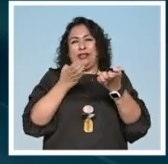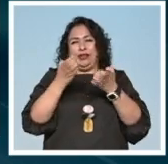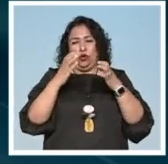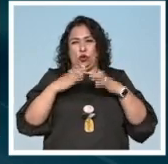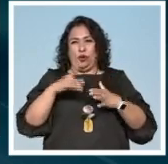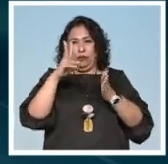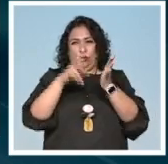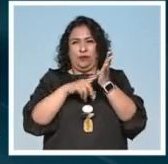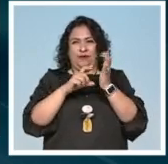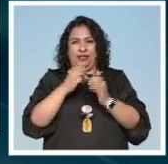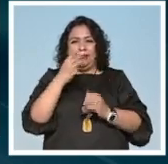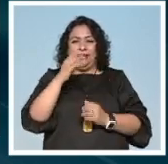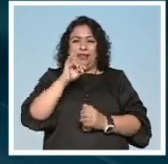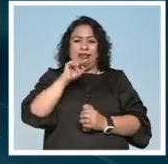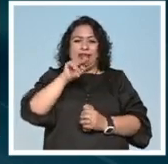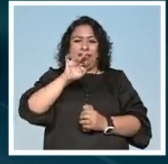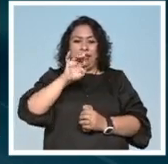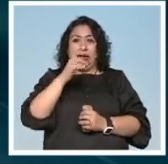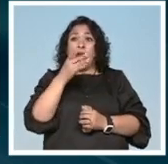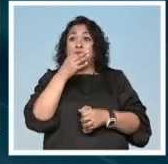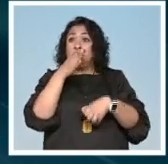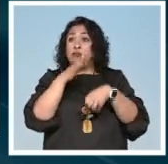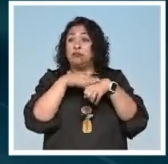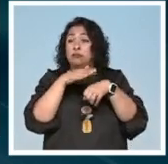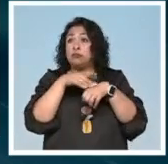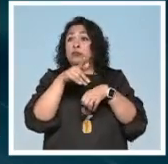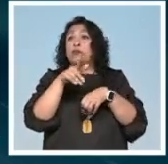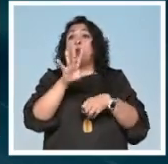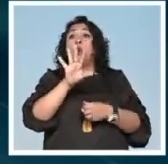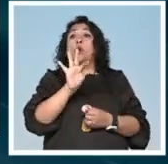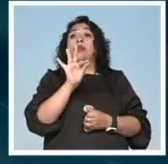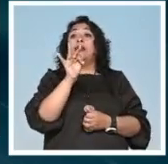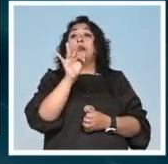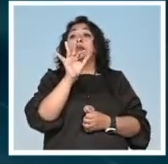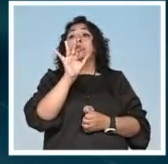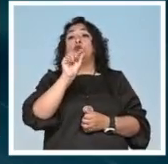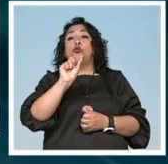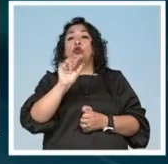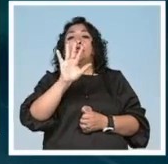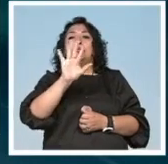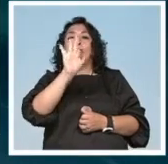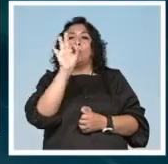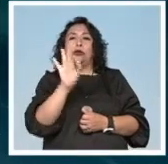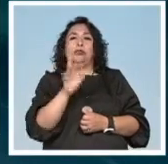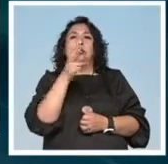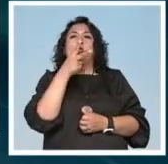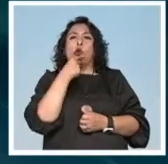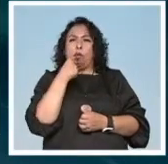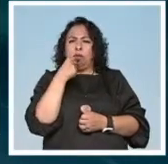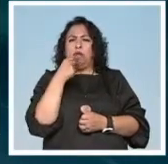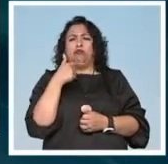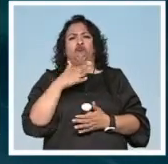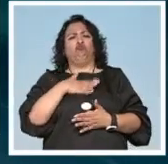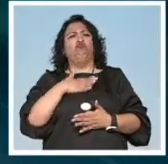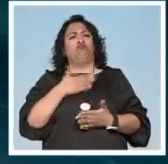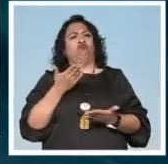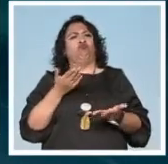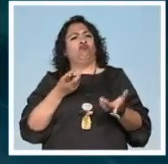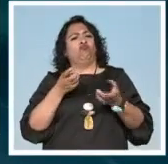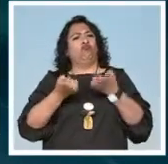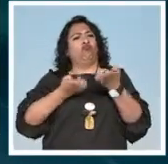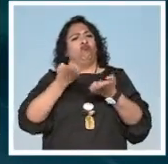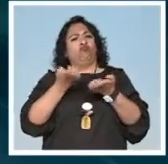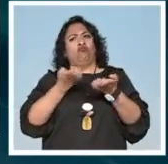Físico 2023 del INEGI reveló que mientras el 46.5% de los hombres se considera activo